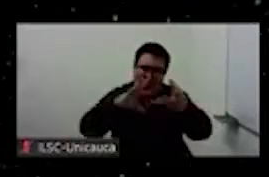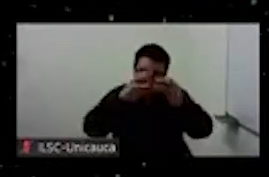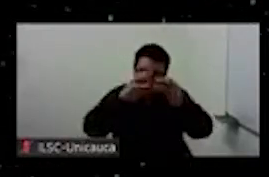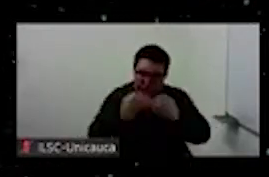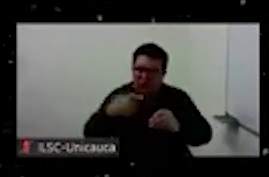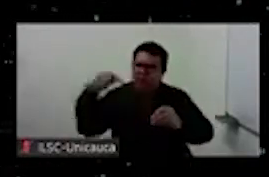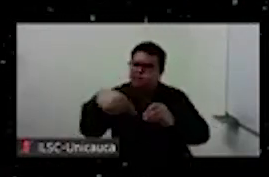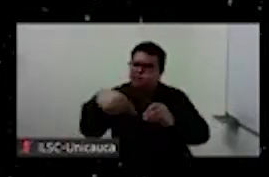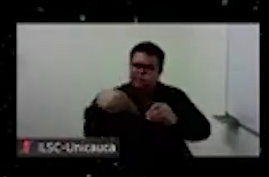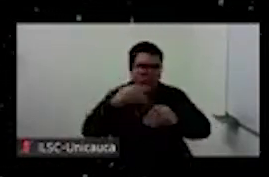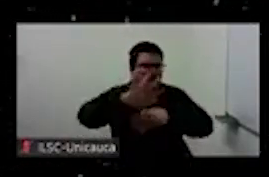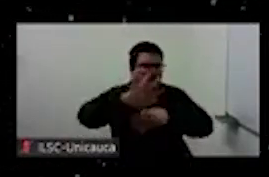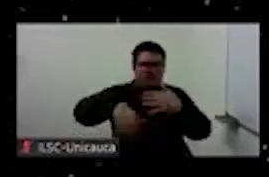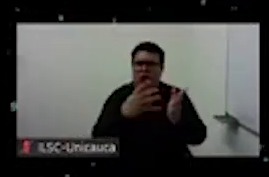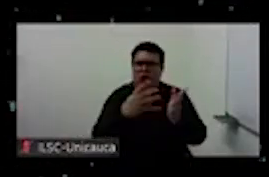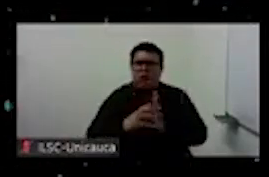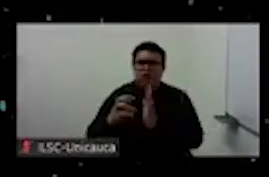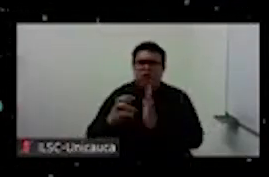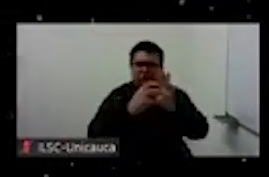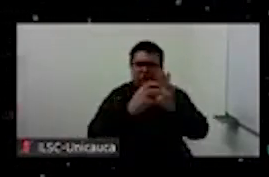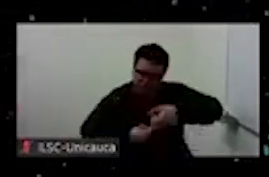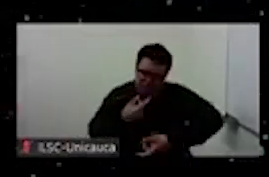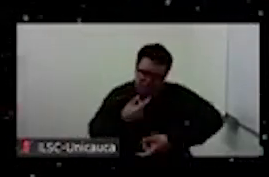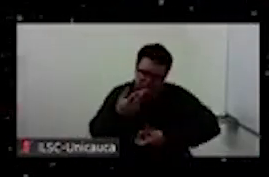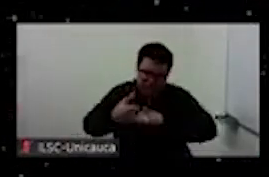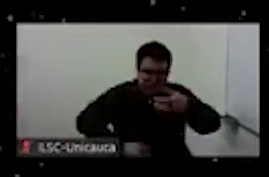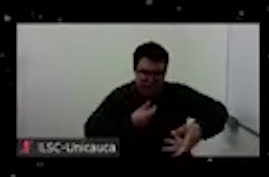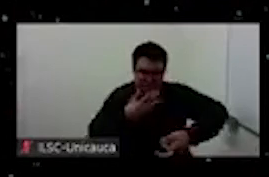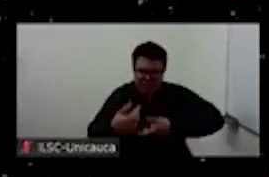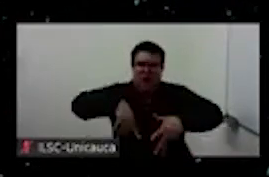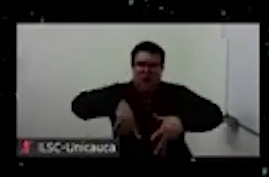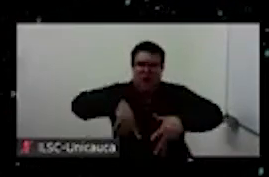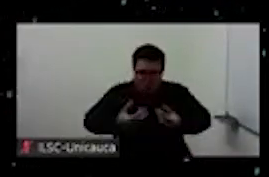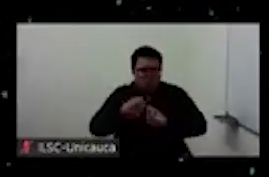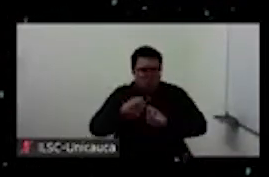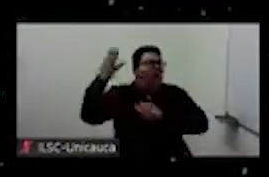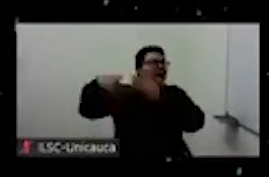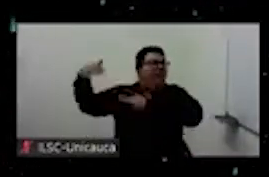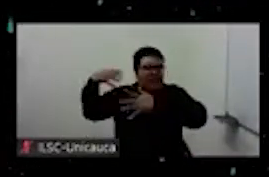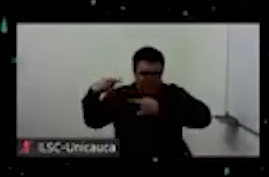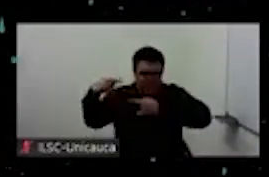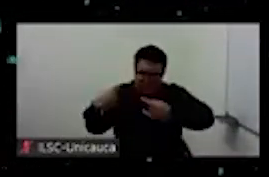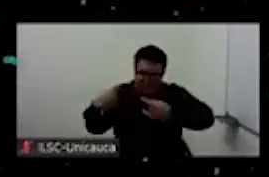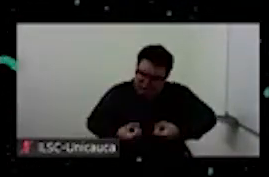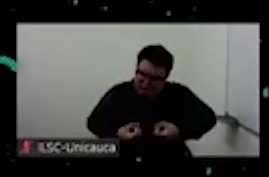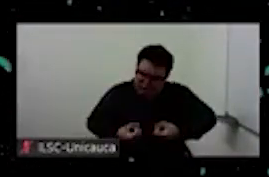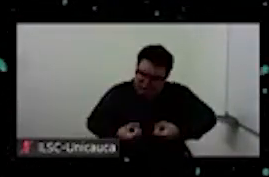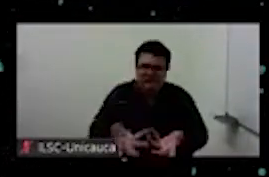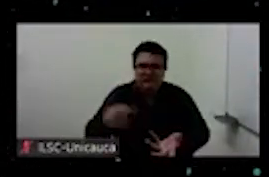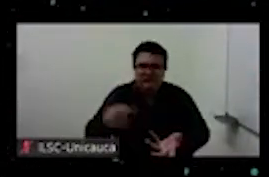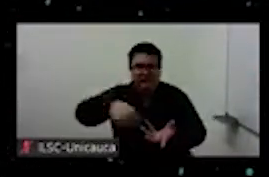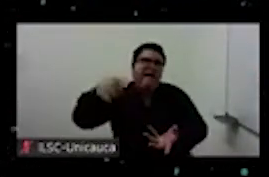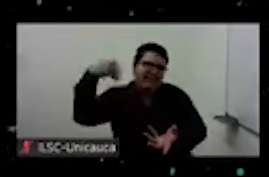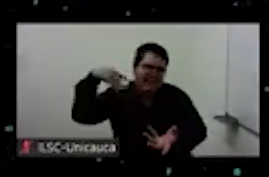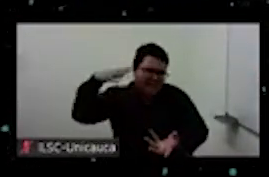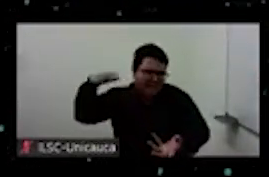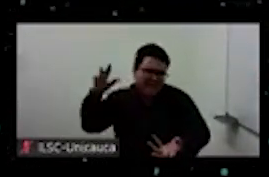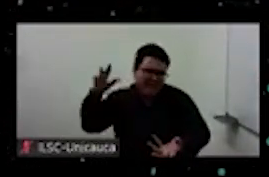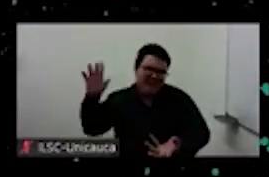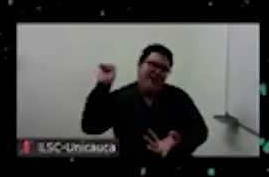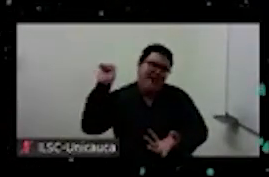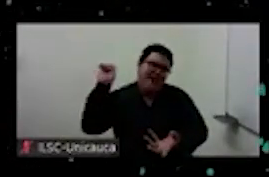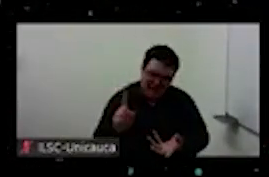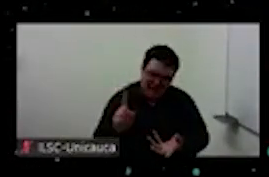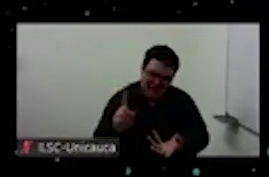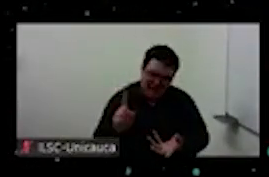expresar simbólicamente aquellos sentidos colectivos del pasado, de nuestros ancestros. Tras el ejercicio de presentar